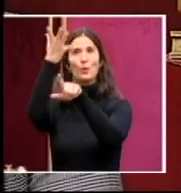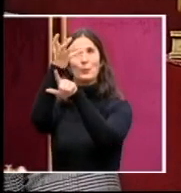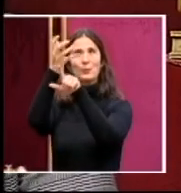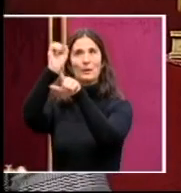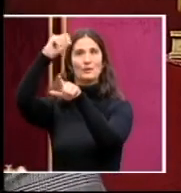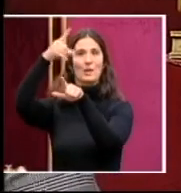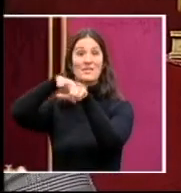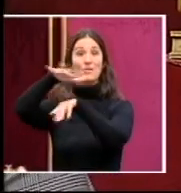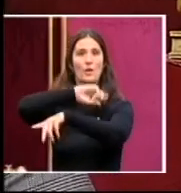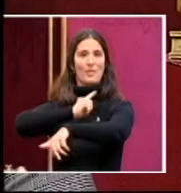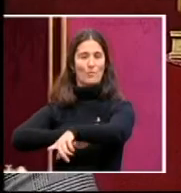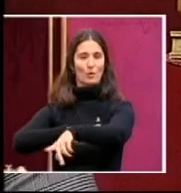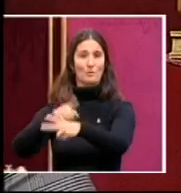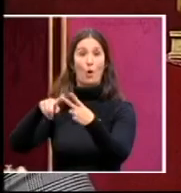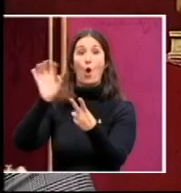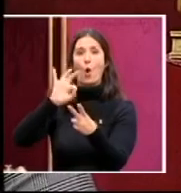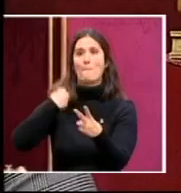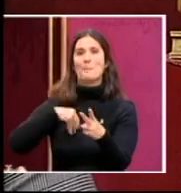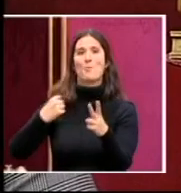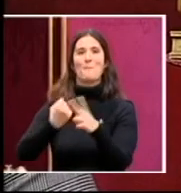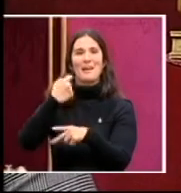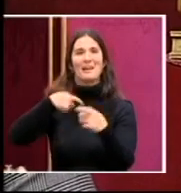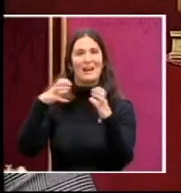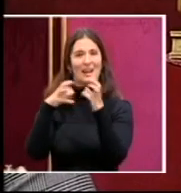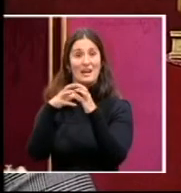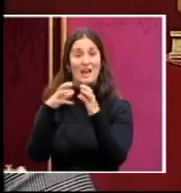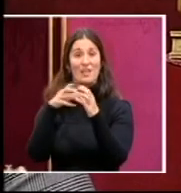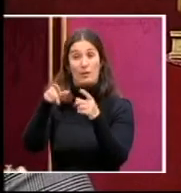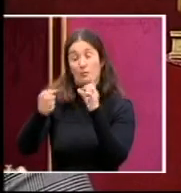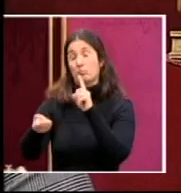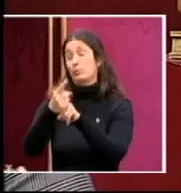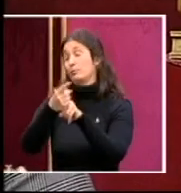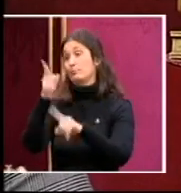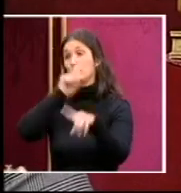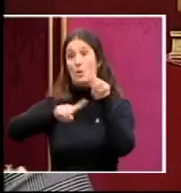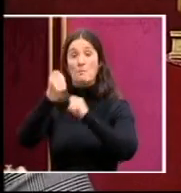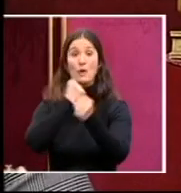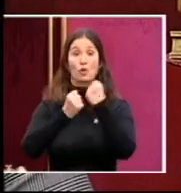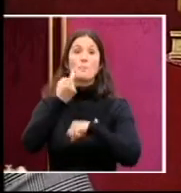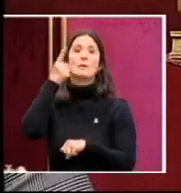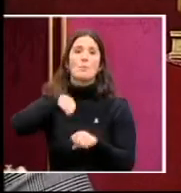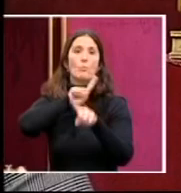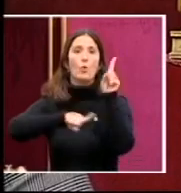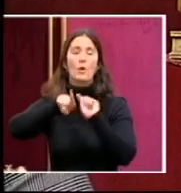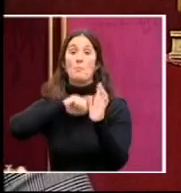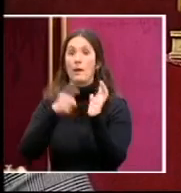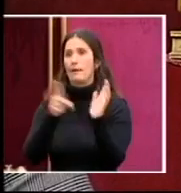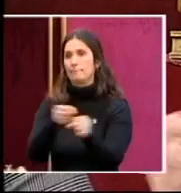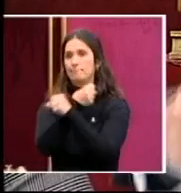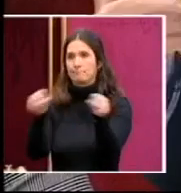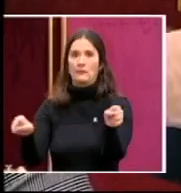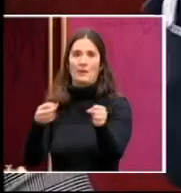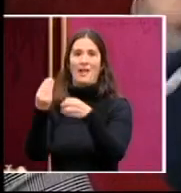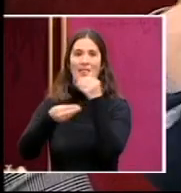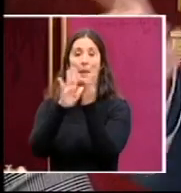instalaciones deportivas o incluso del propio Mercagranada, que no solo se encontró con un problema económico, sino con problemas legales que hicieron imposible